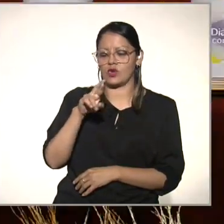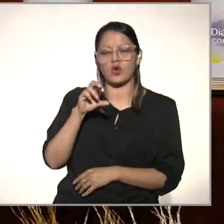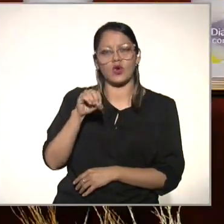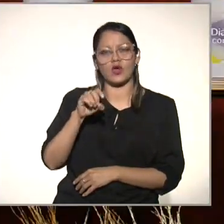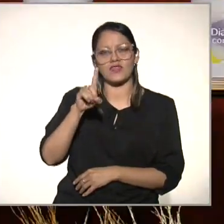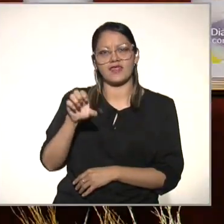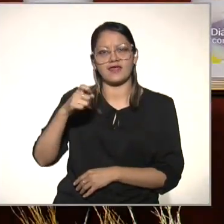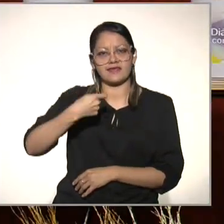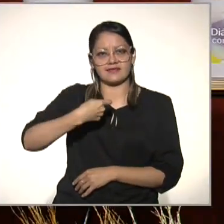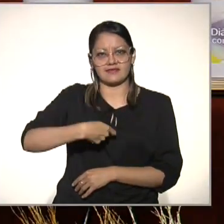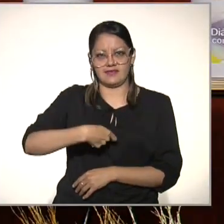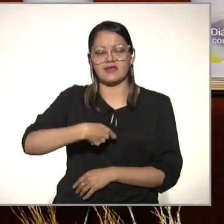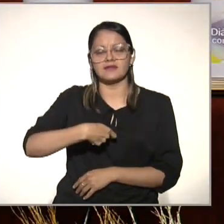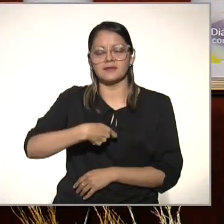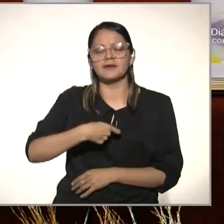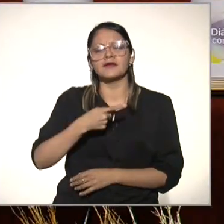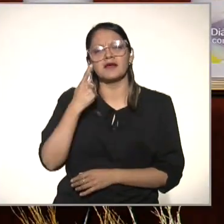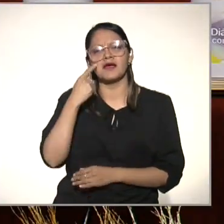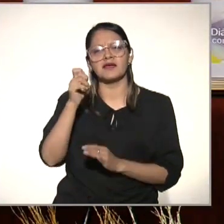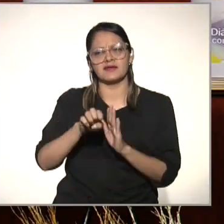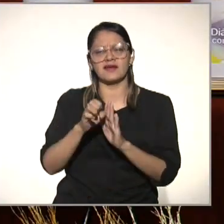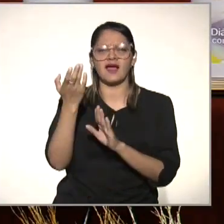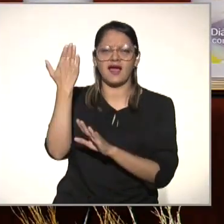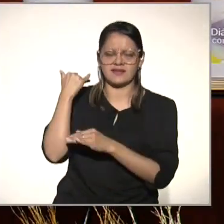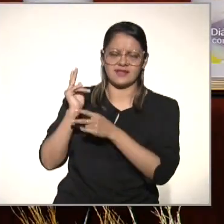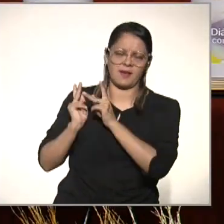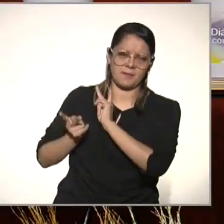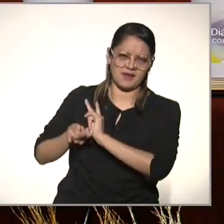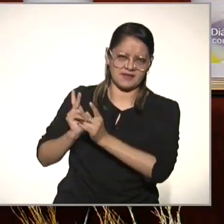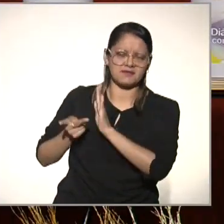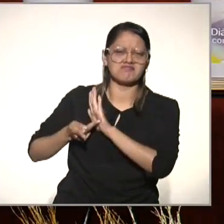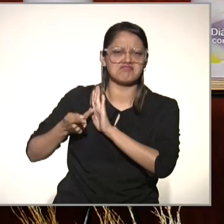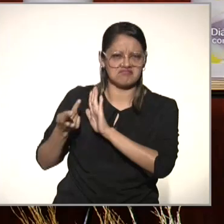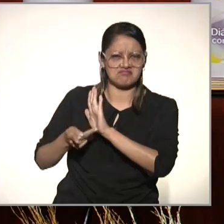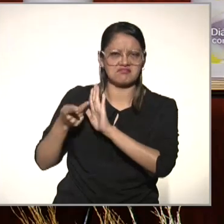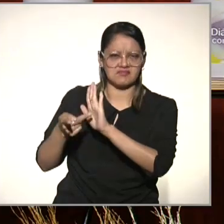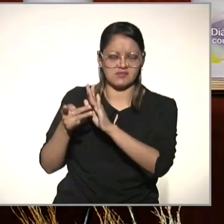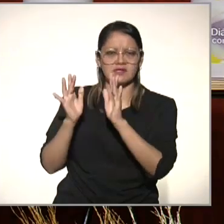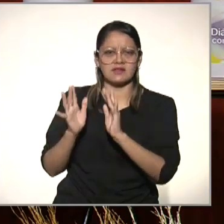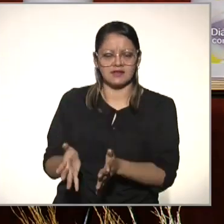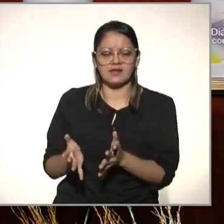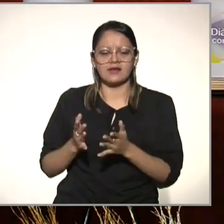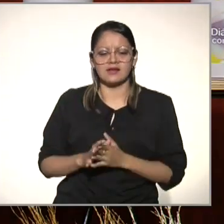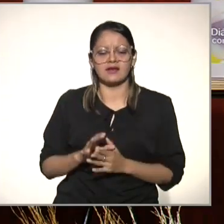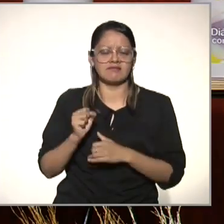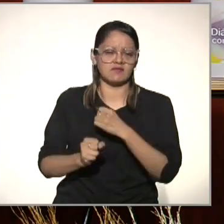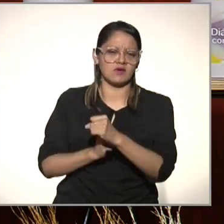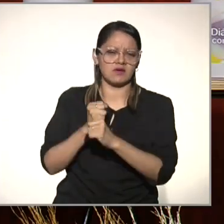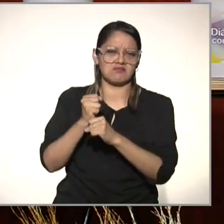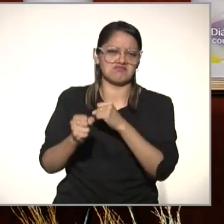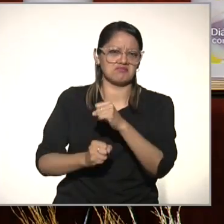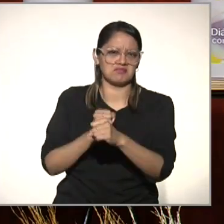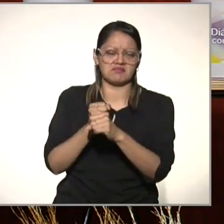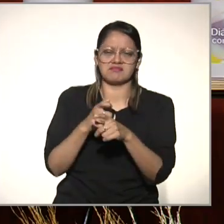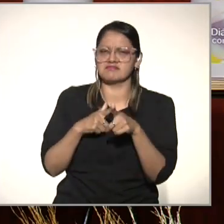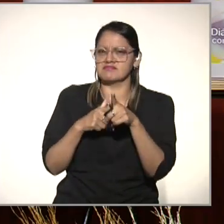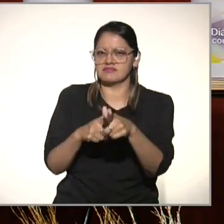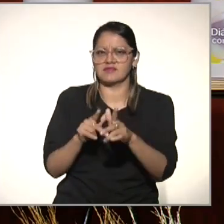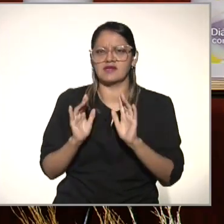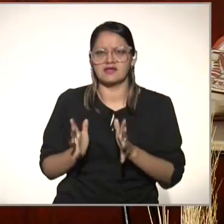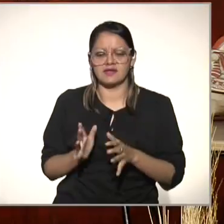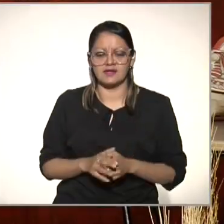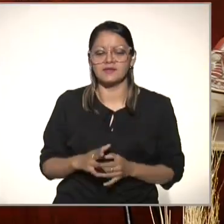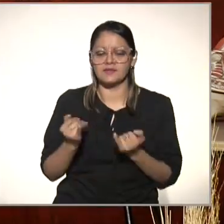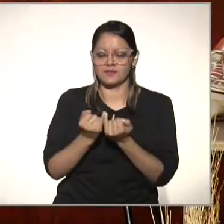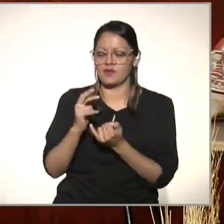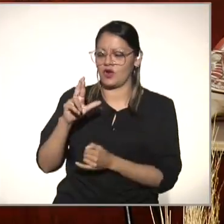es, son pláticas que ya se han tenido o consensos que llevan años, décadas hablándose. Claro, y